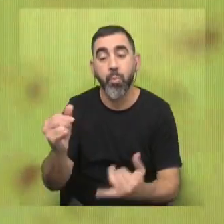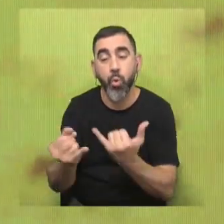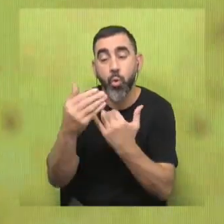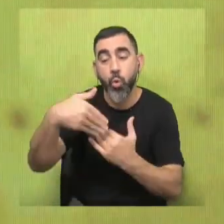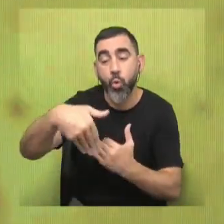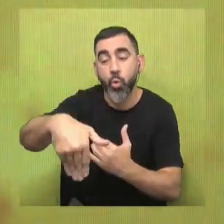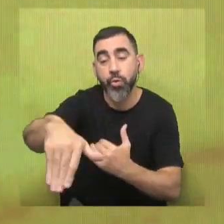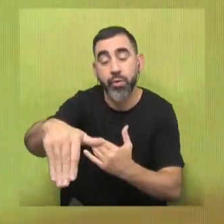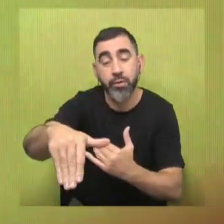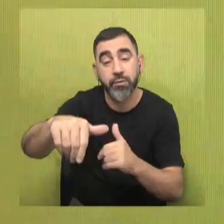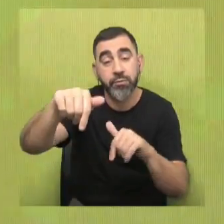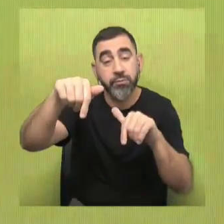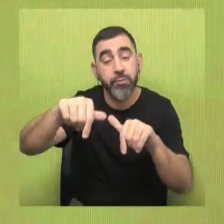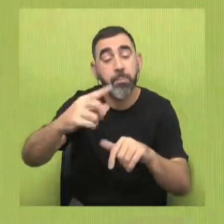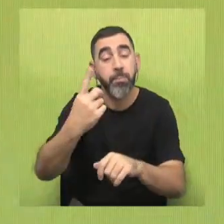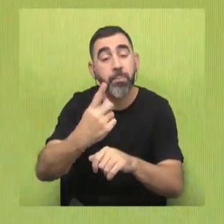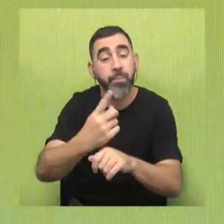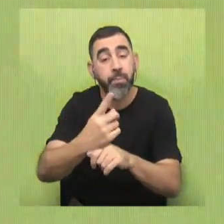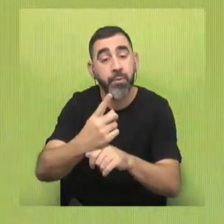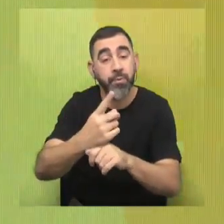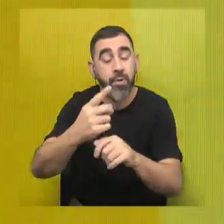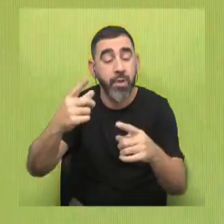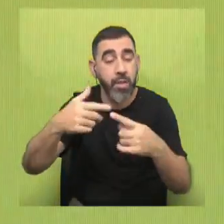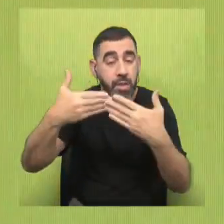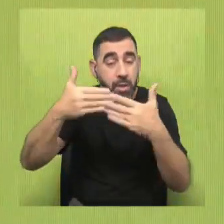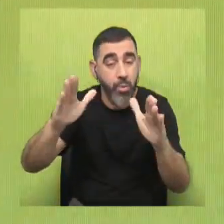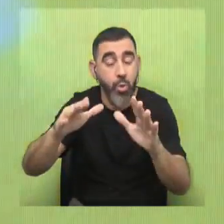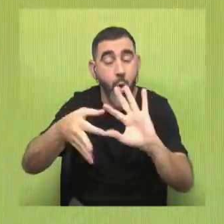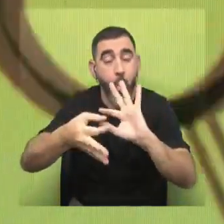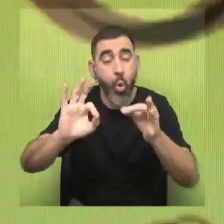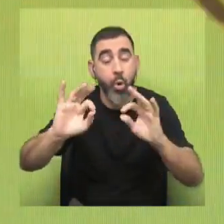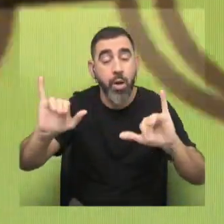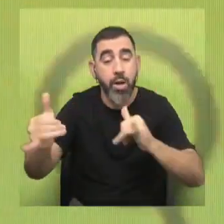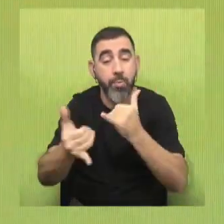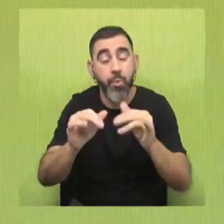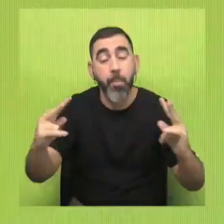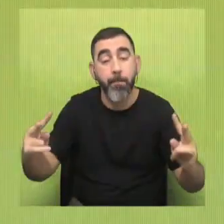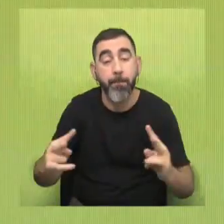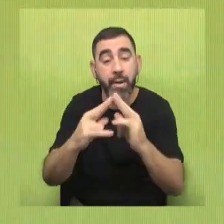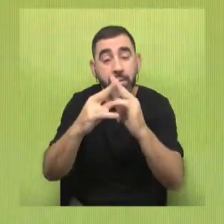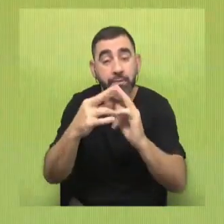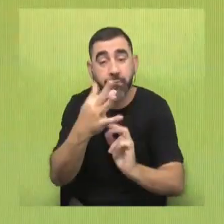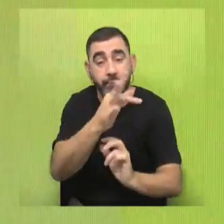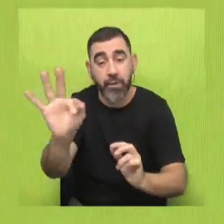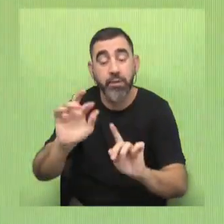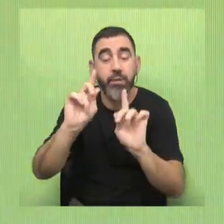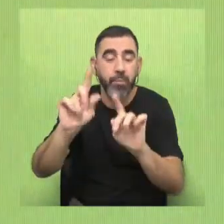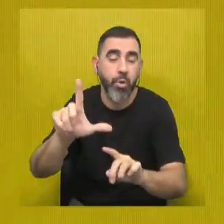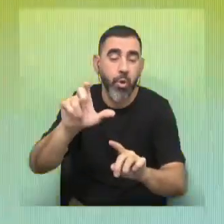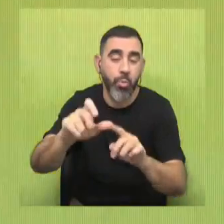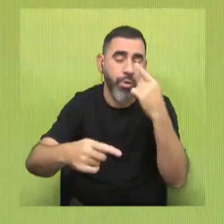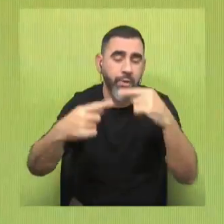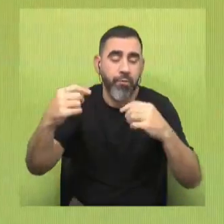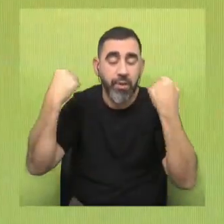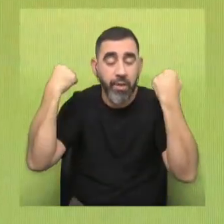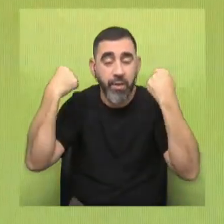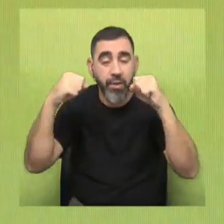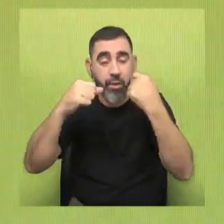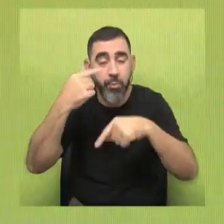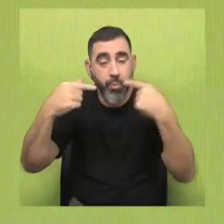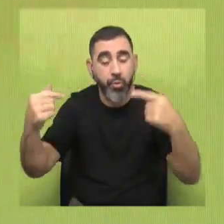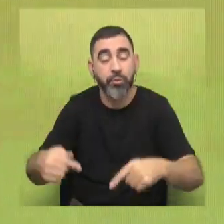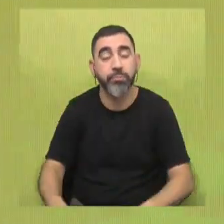estaremos mirando primero la ceremonia inaugural de los Juegos Olímpicos en París y después, obviamente, las distintas disciplinas.